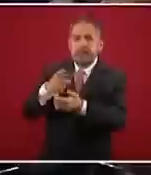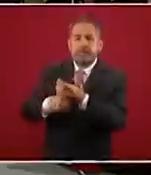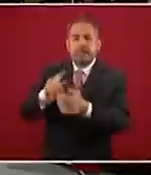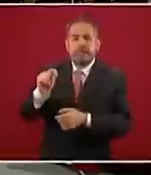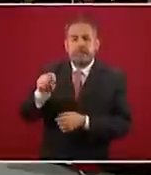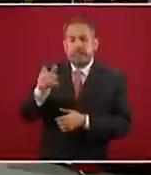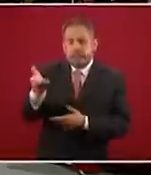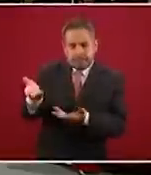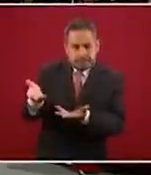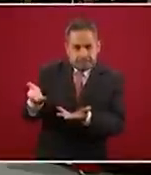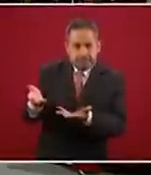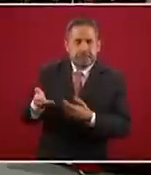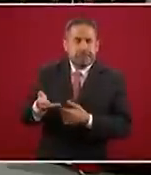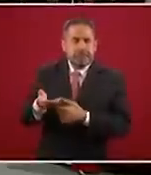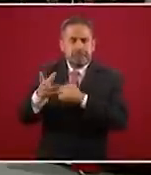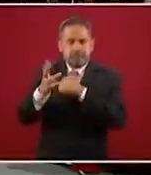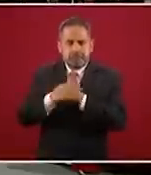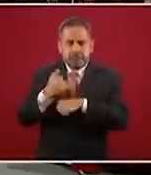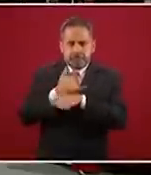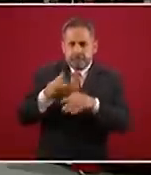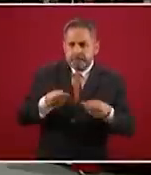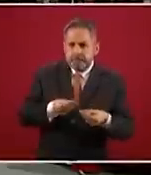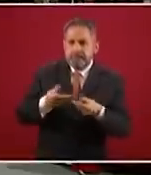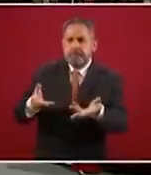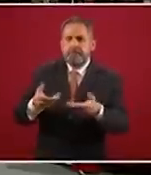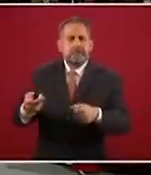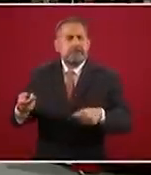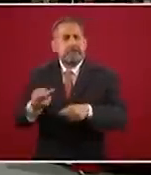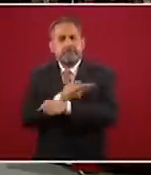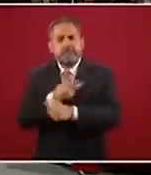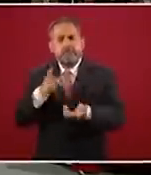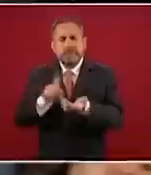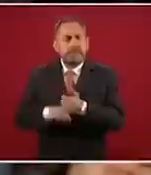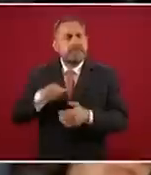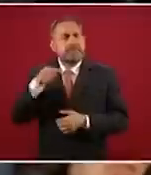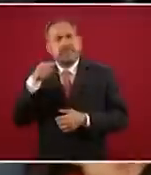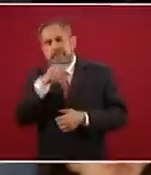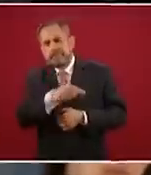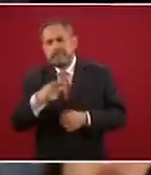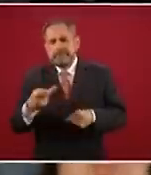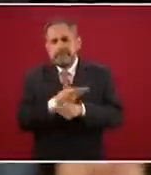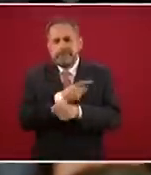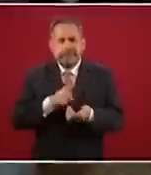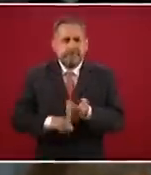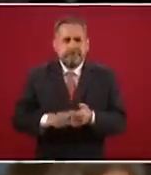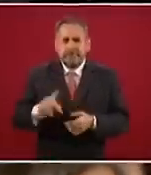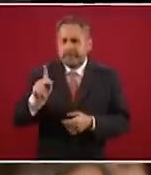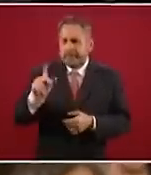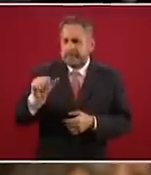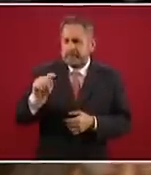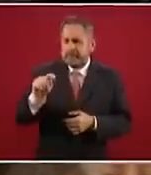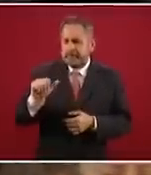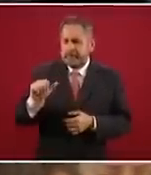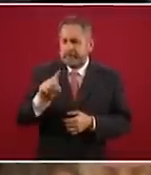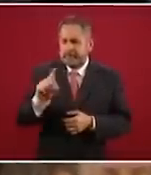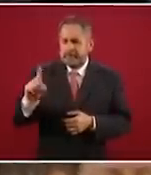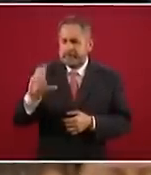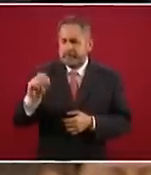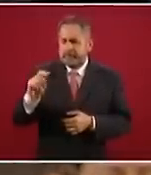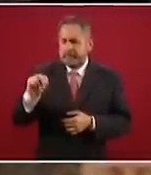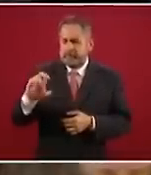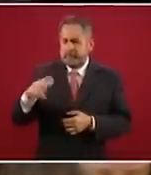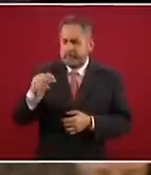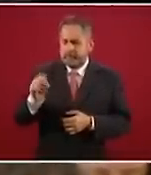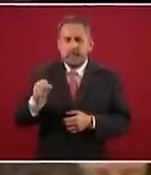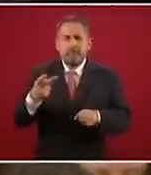María Alcalde, me gustaría que nos informara sobre la situación que se guarda en Pasta de Conchos y cómo va